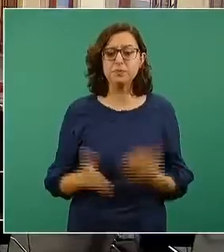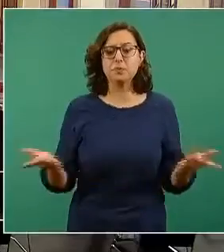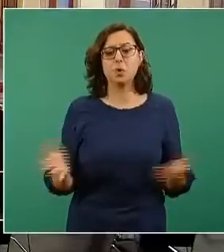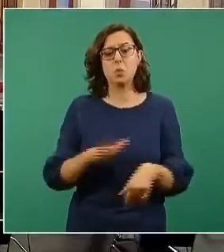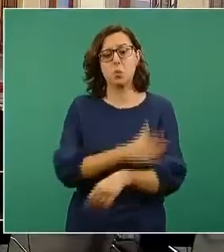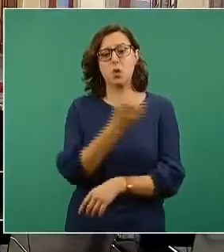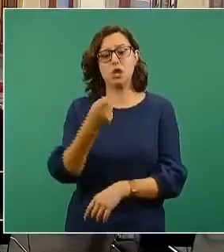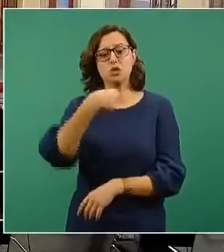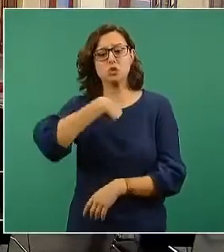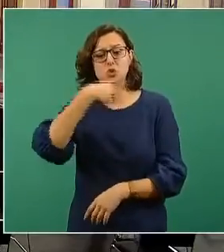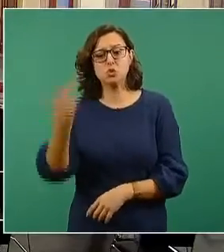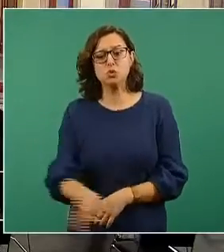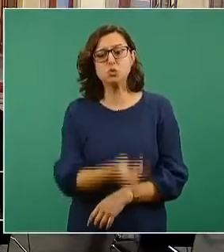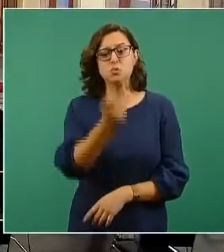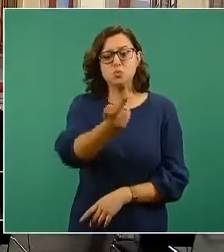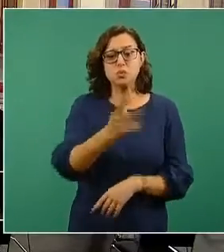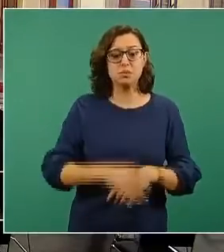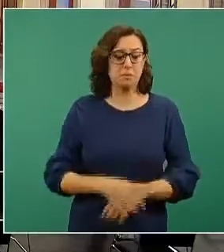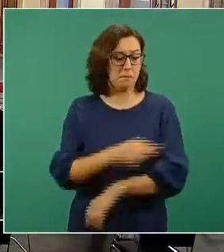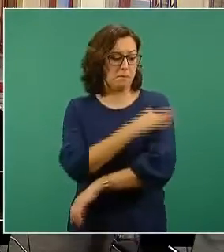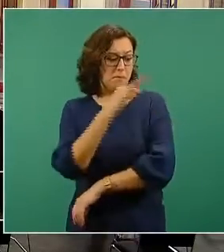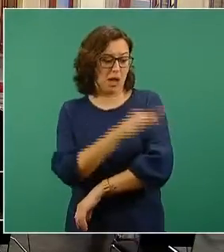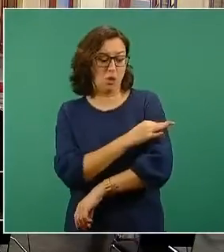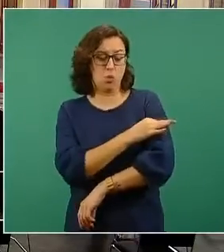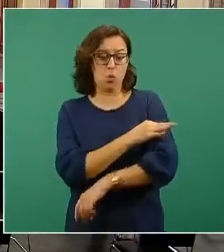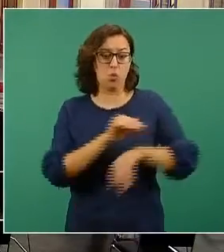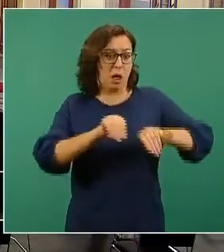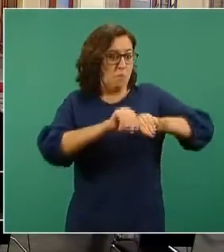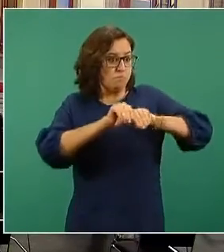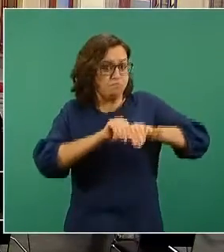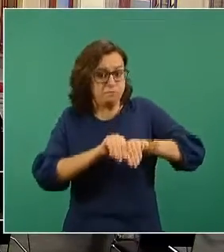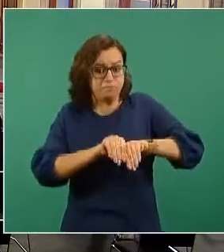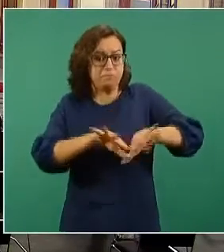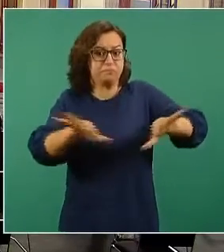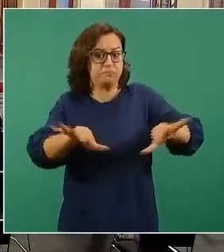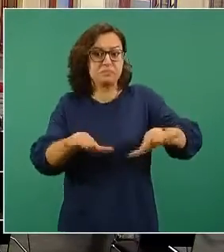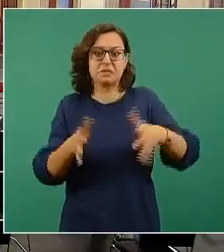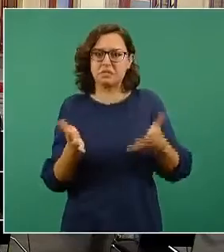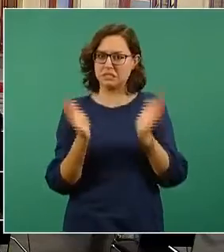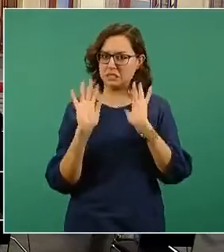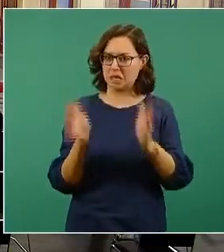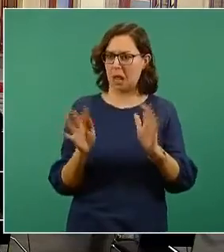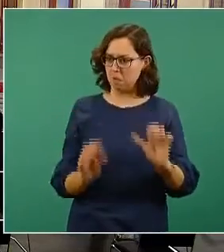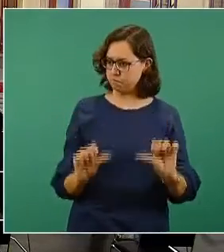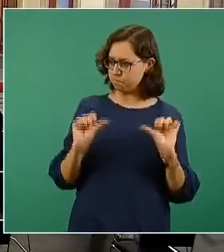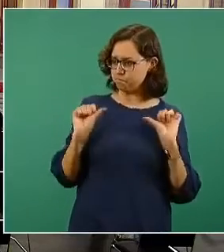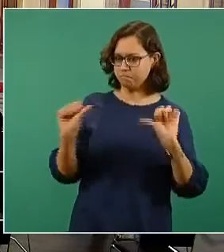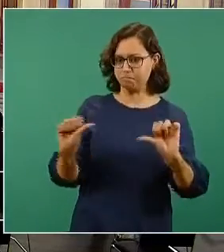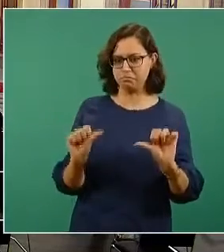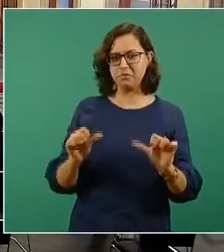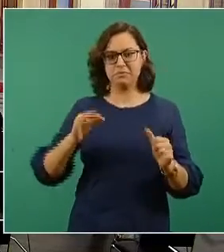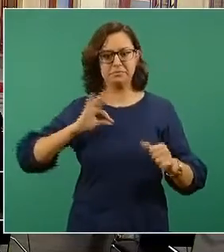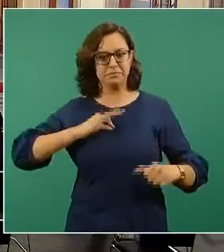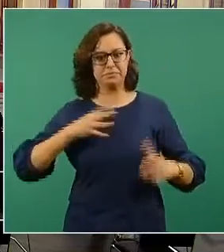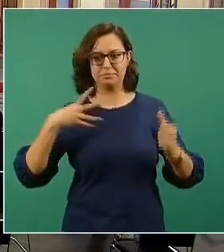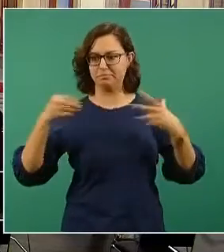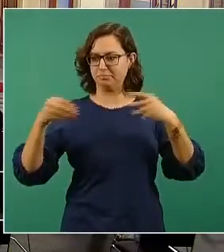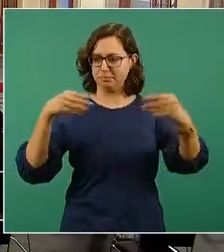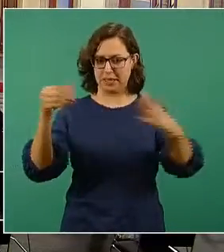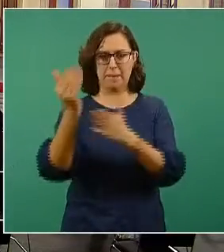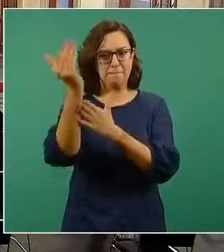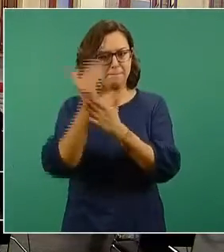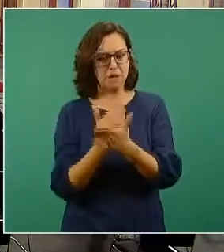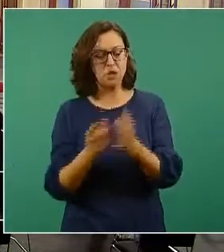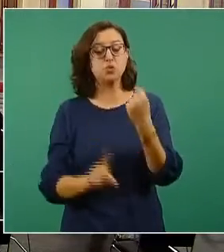¿en cuánto tendría que avanzar la campaña de vacunación para que fuera realmente un efecto que disminuyera la severidad de